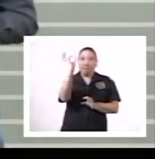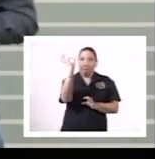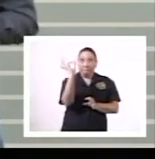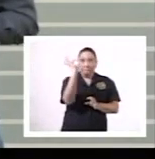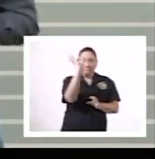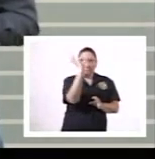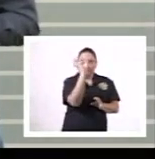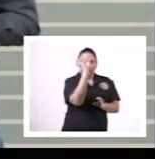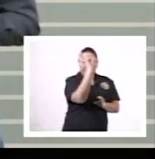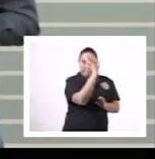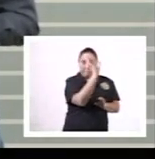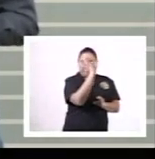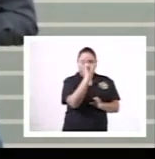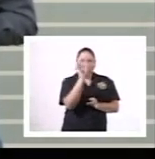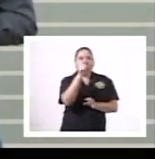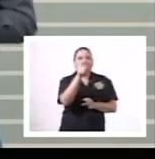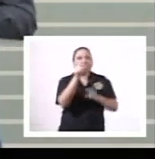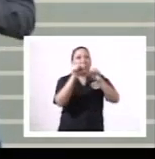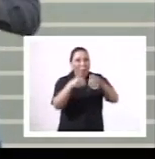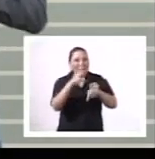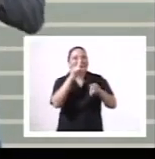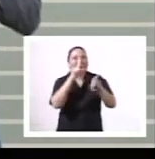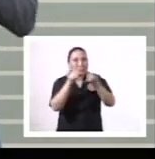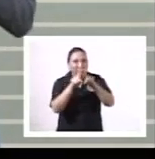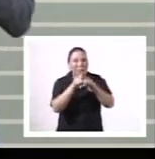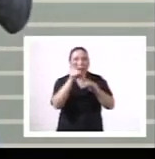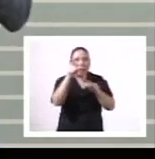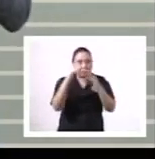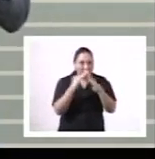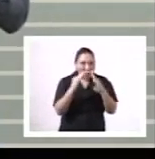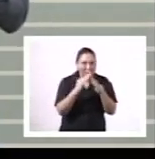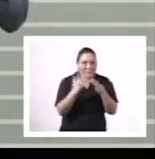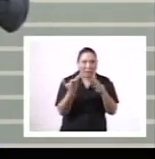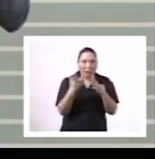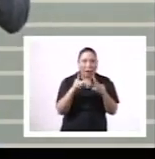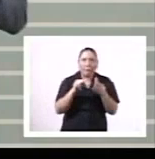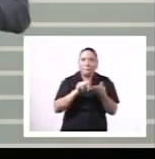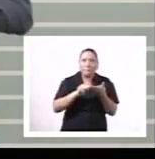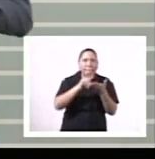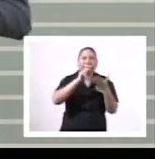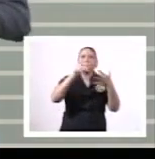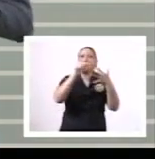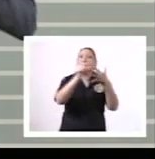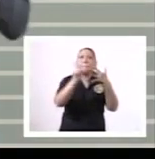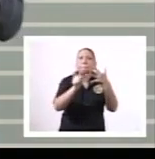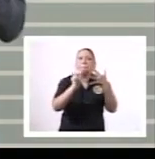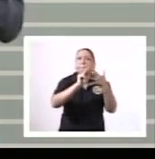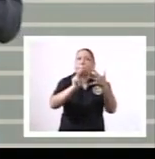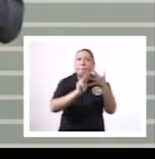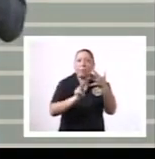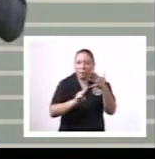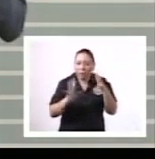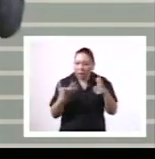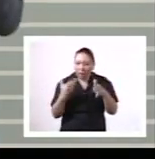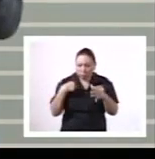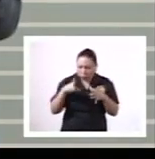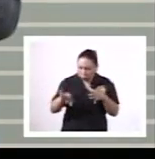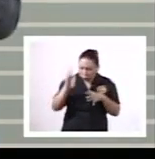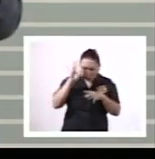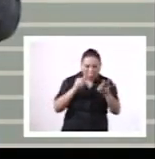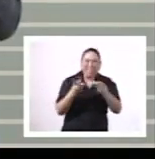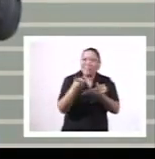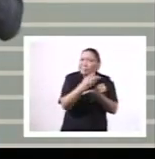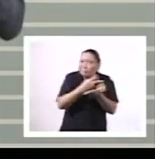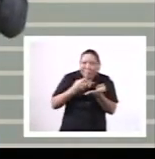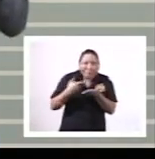ustedes lo pueden hacer con lo que tengan en casa, ¿verdad? Sí, lo pueden hacer con lo que tengan en casa. Pueden ustedes agarrar diferentes colores, hacer diferentes